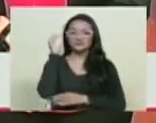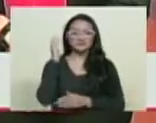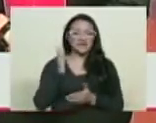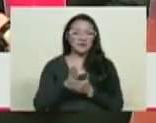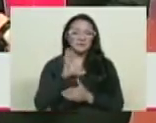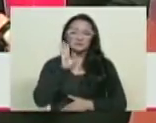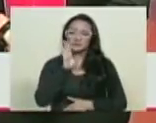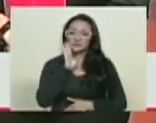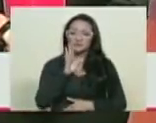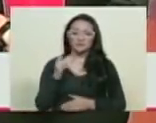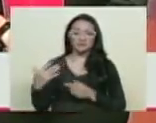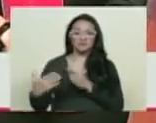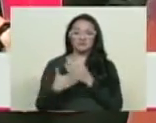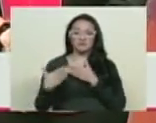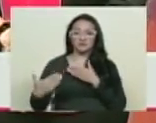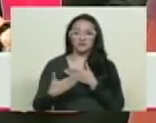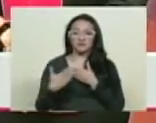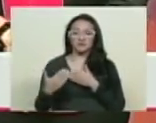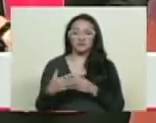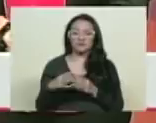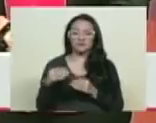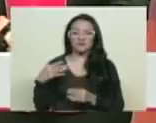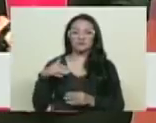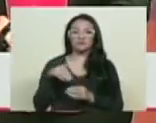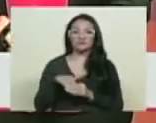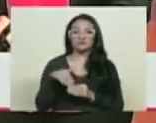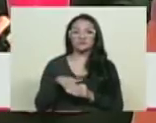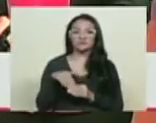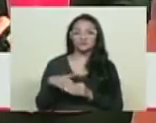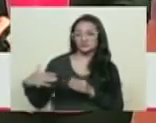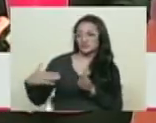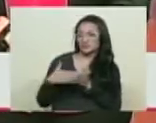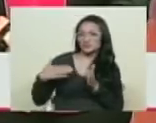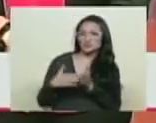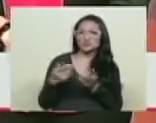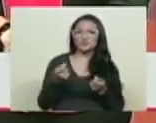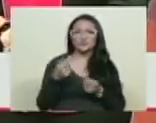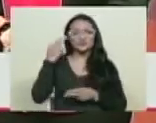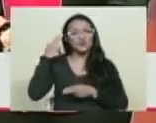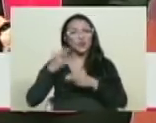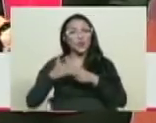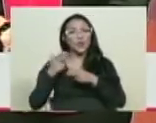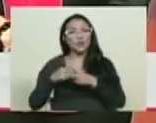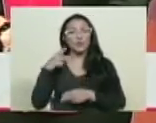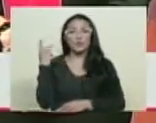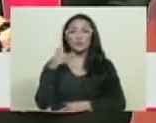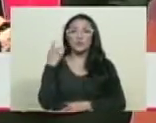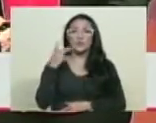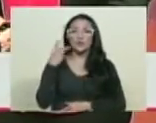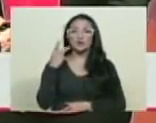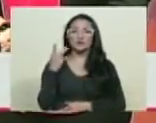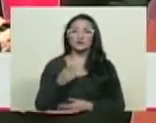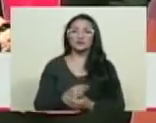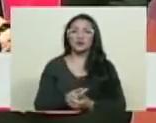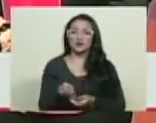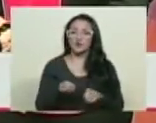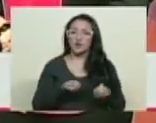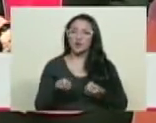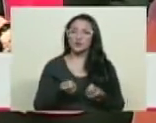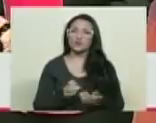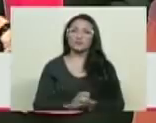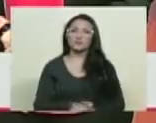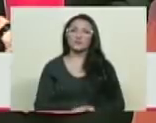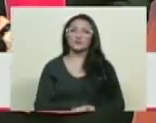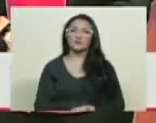siempre sometidos todas las elecciones a guerras psicológicas a guerras políticas a guerras económicas